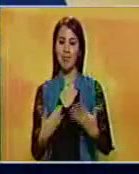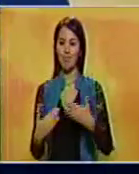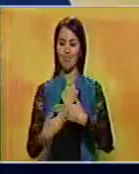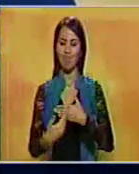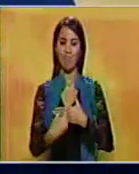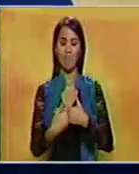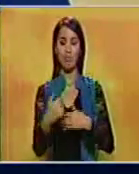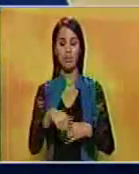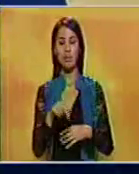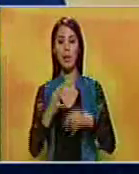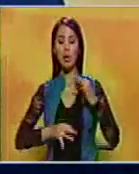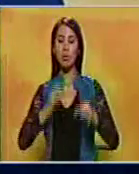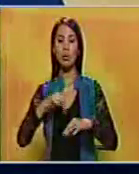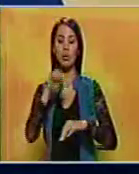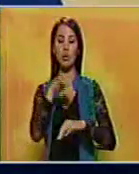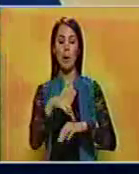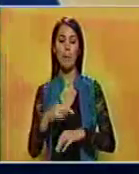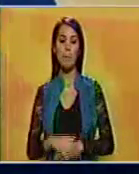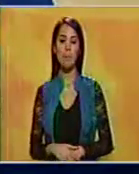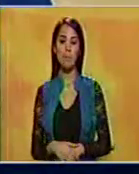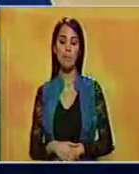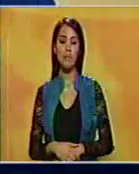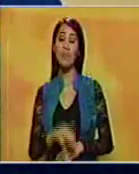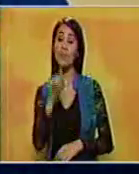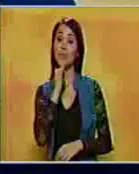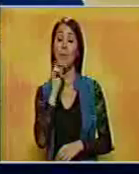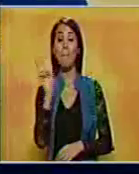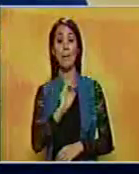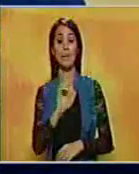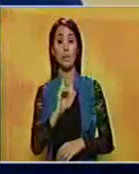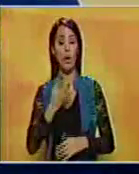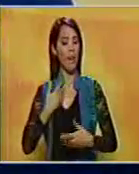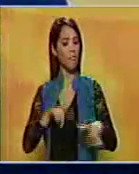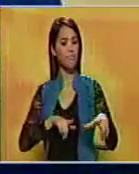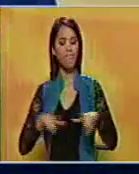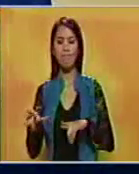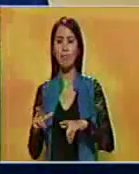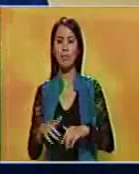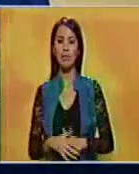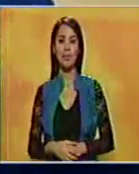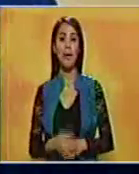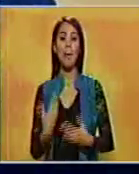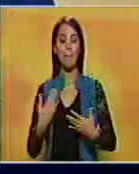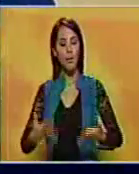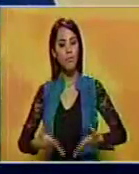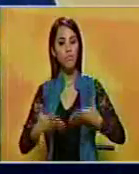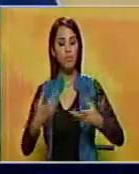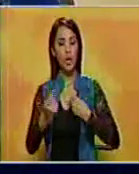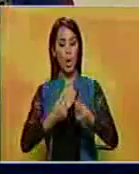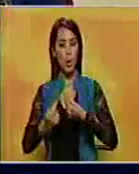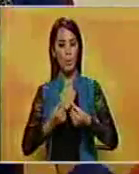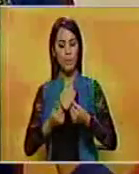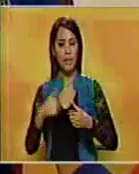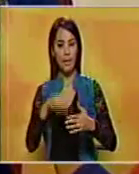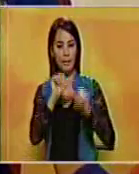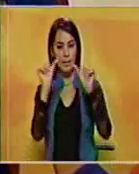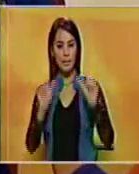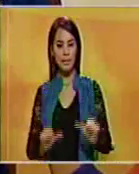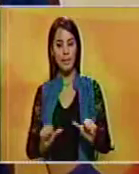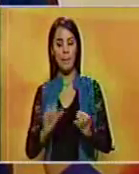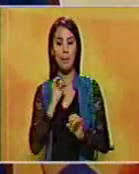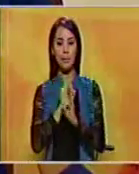contra el ejecutivo nacional vargas anunció que venezuela está preparada para el relanzamiento de su economía a través de este sistema